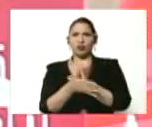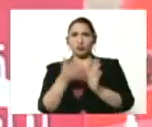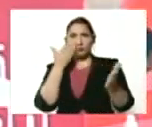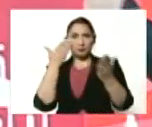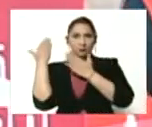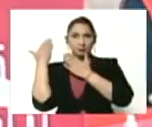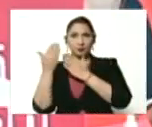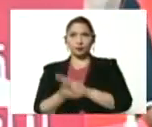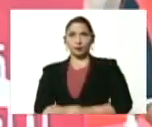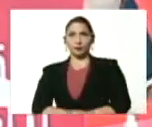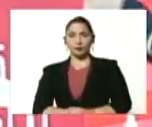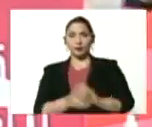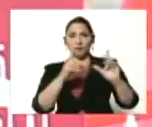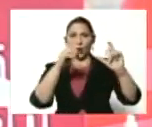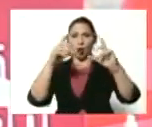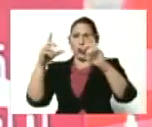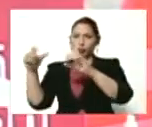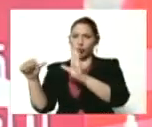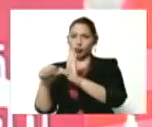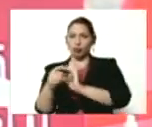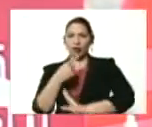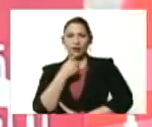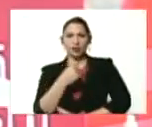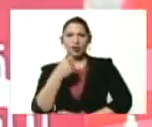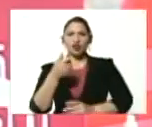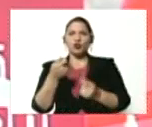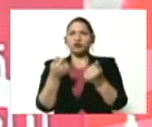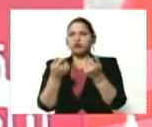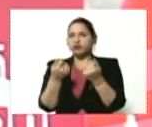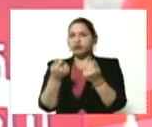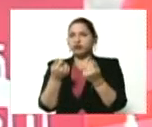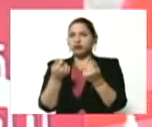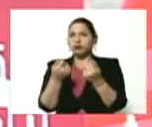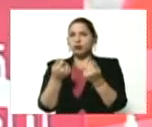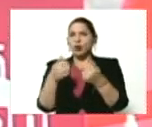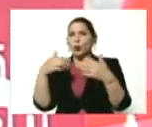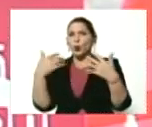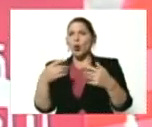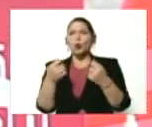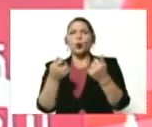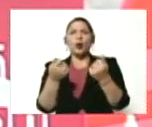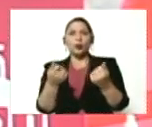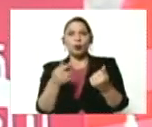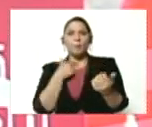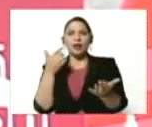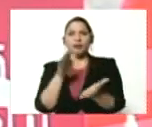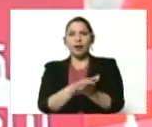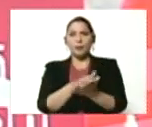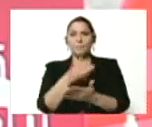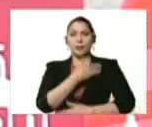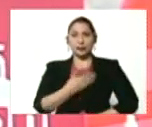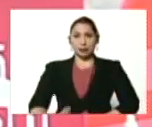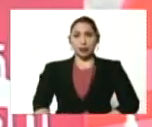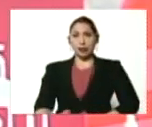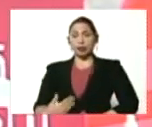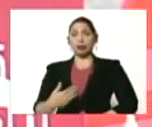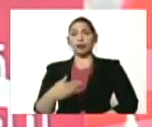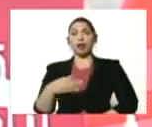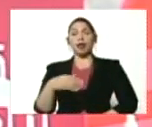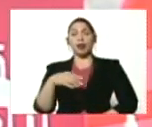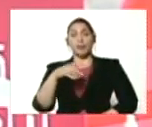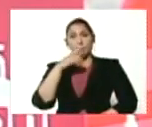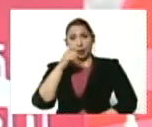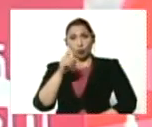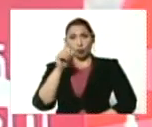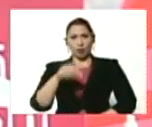con los correspondientes anexos donde se planteaba cuánto costaba asesinar al presidente de la República, cuánto costaba asesinar al vicepresidente del Partido Socialista,